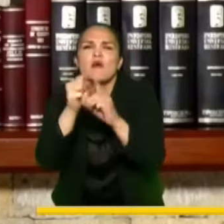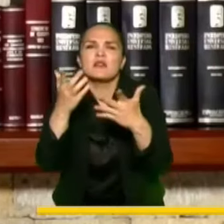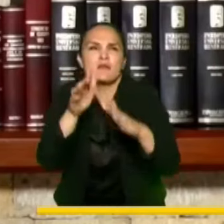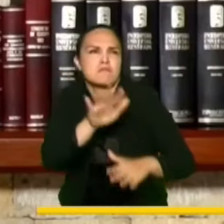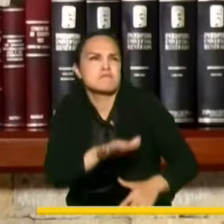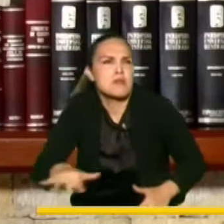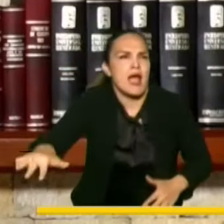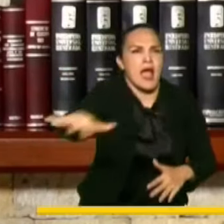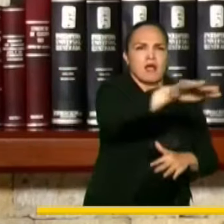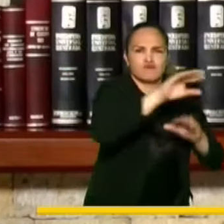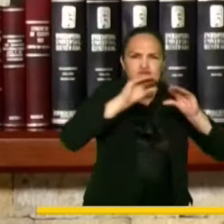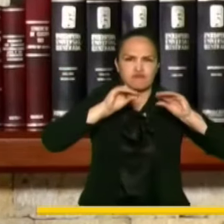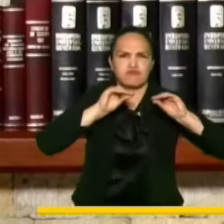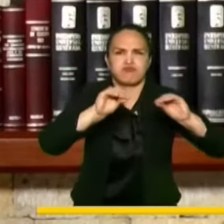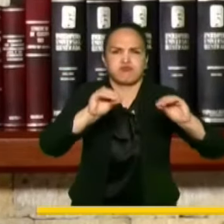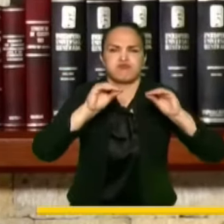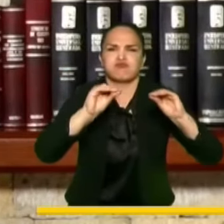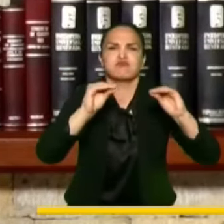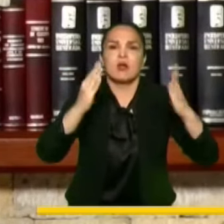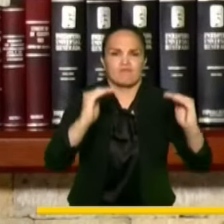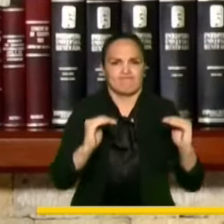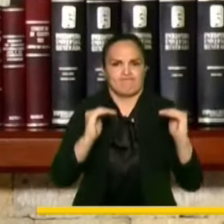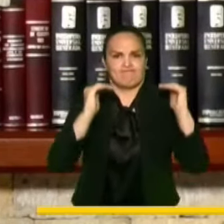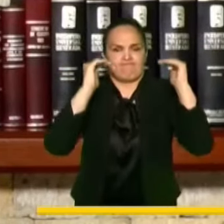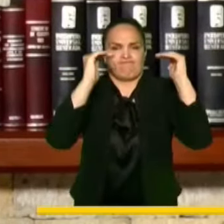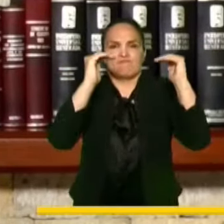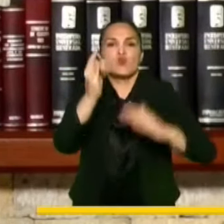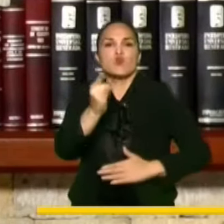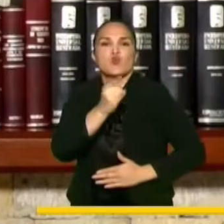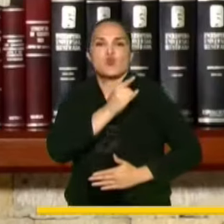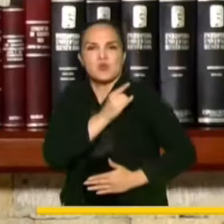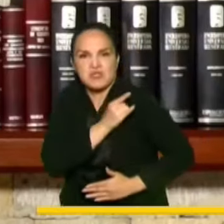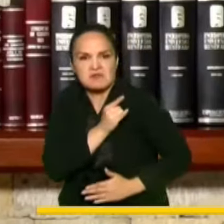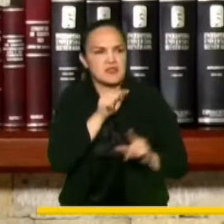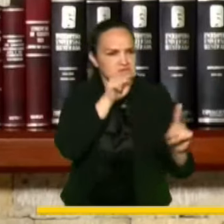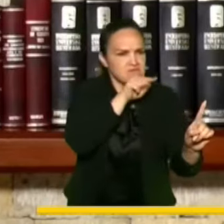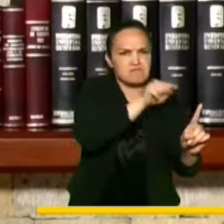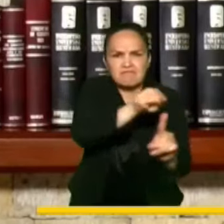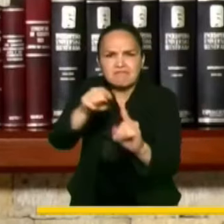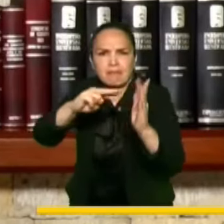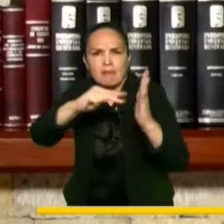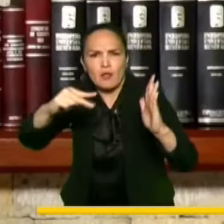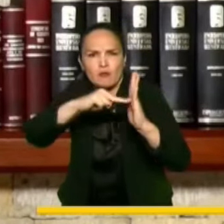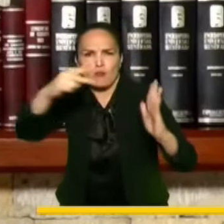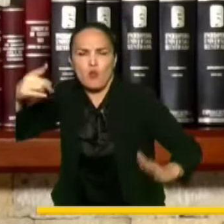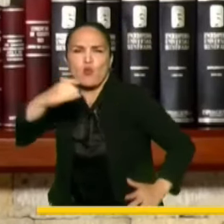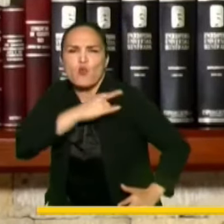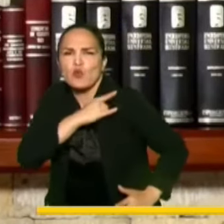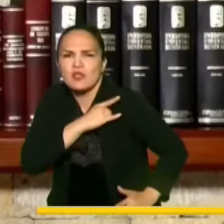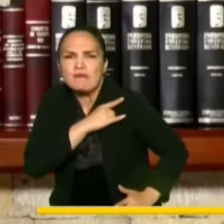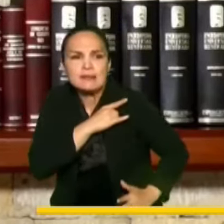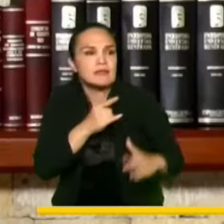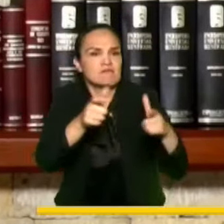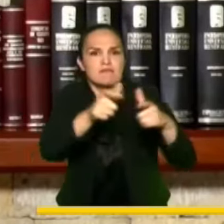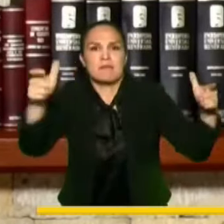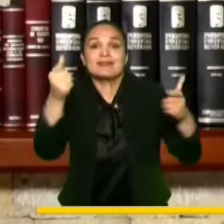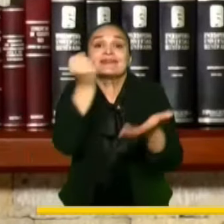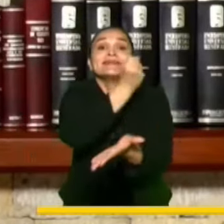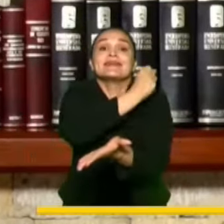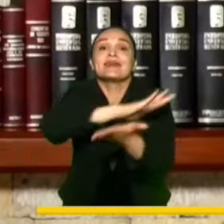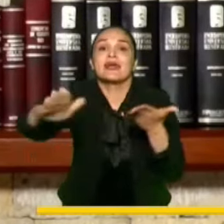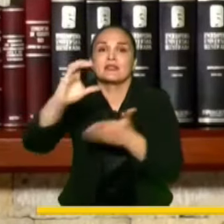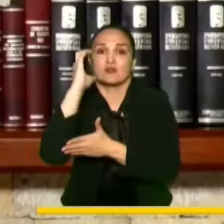de educación superior pública y gratuita del país. Queremos la juventud en las sedes universitarias